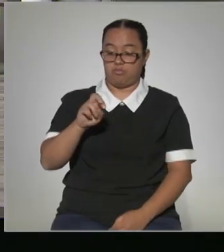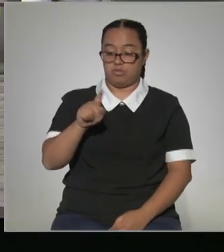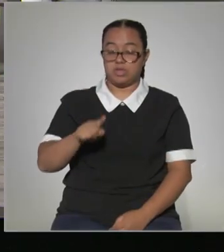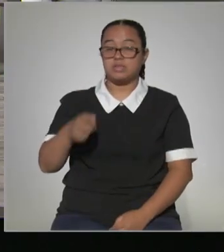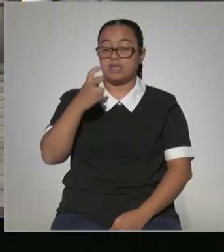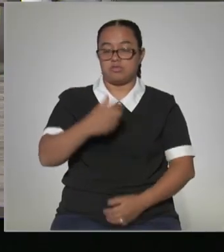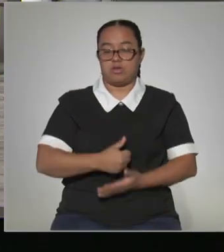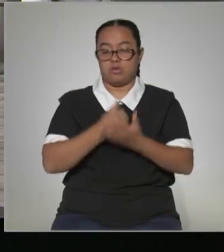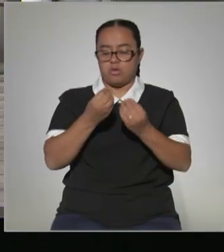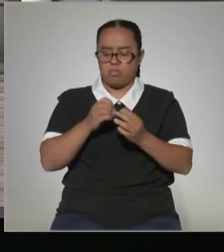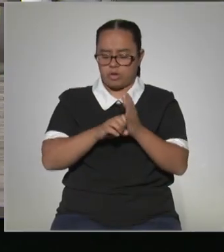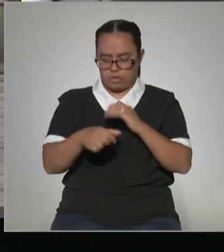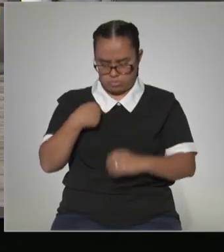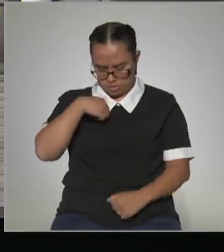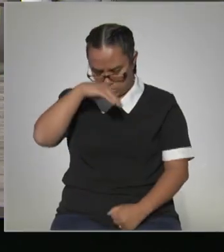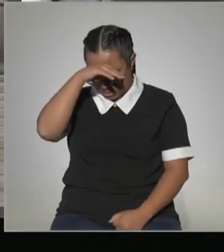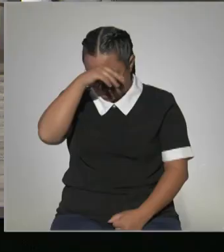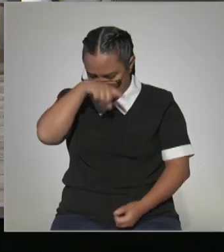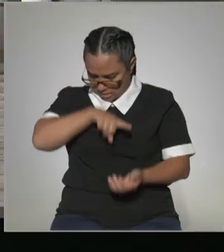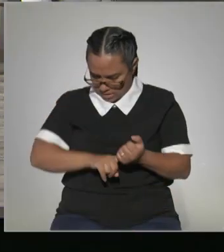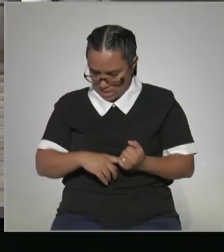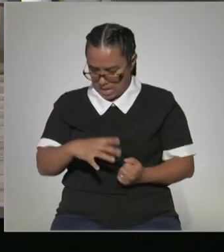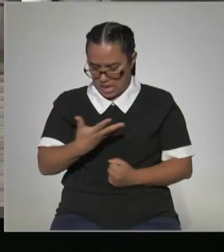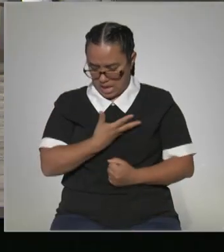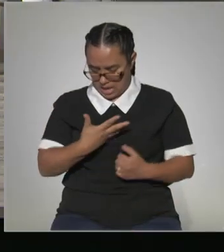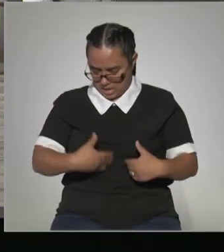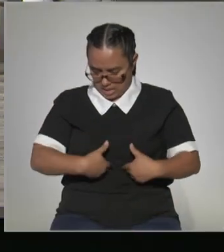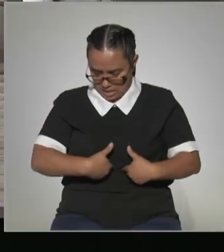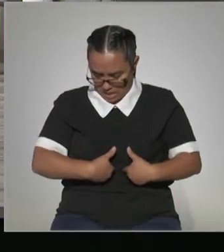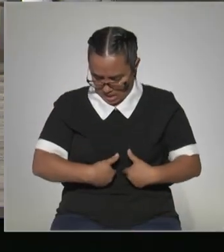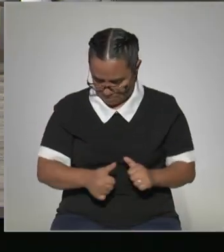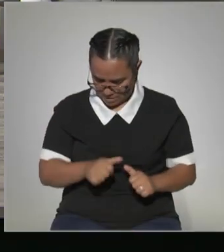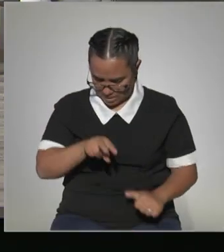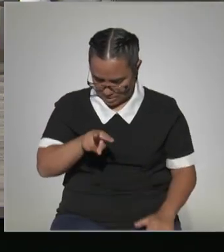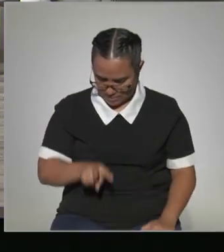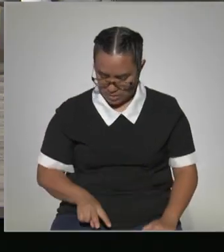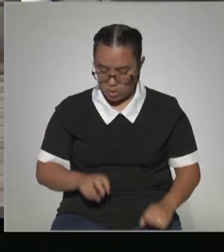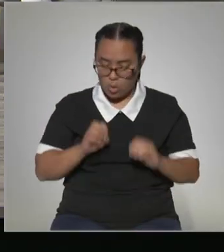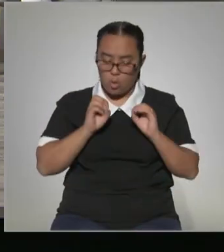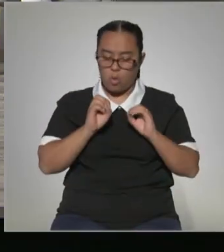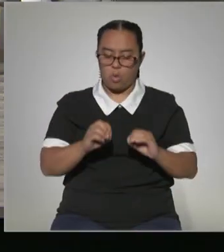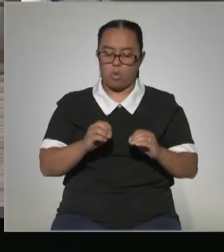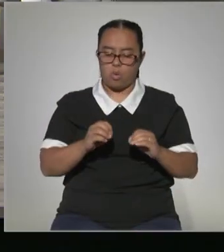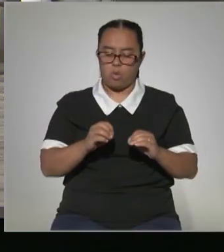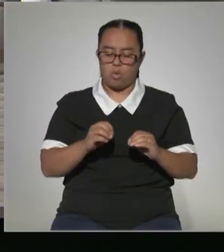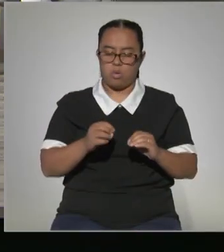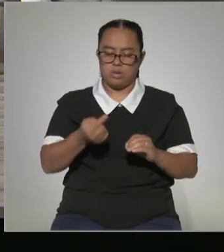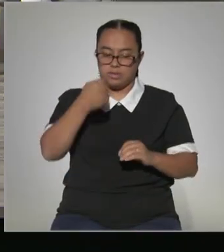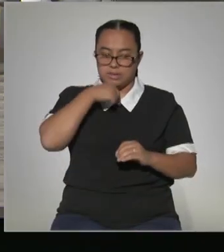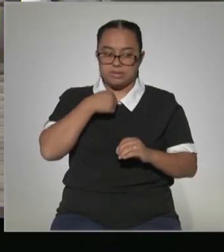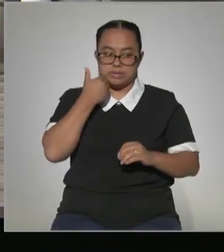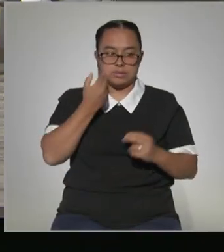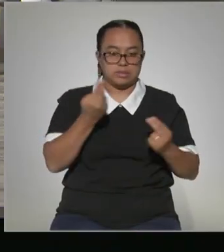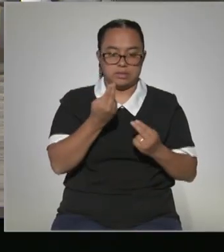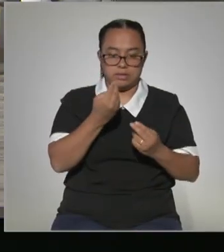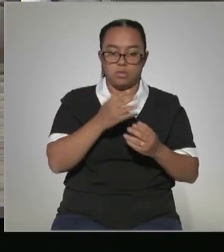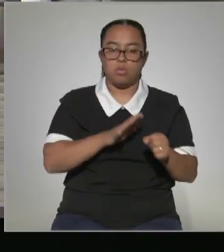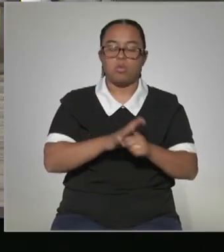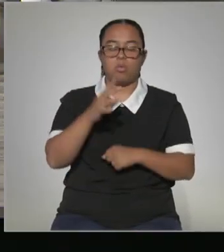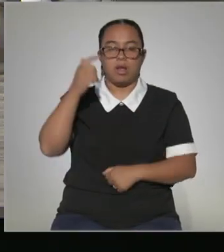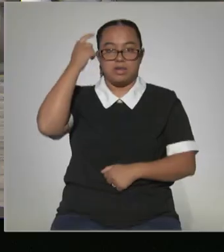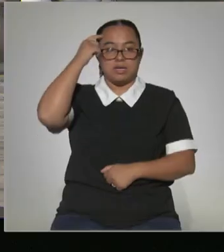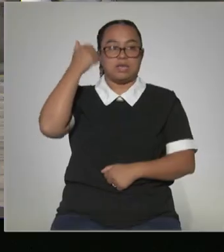Preguntarse, ¿tienes hambre? Preguntarle, ¿no? Hay un hambre de boca, hay un hambre de estómago, hay un hambre de acá, ¿no?